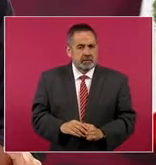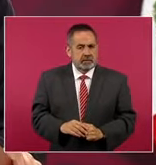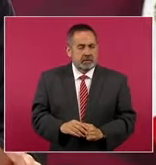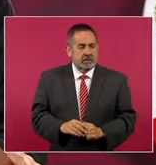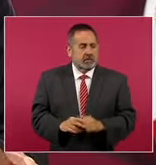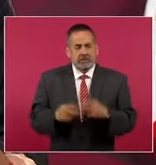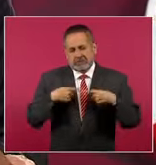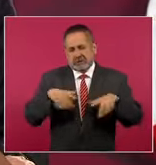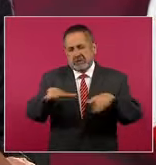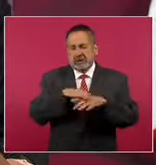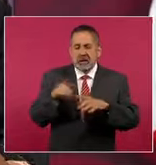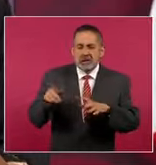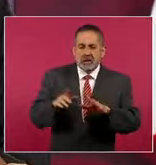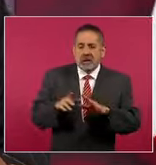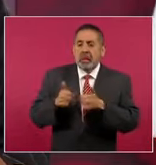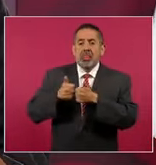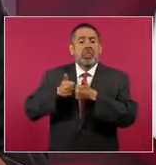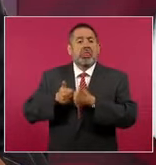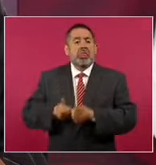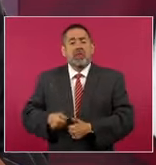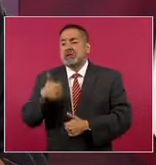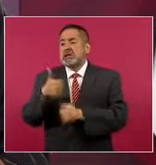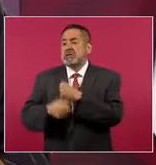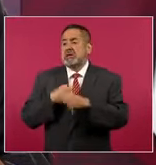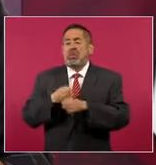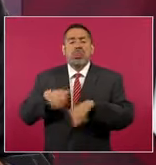popular, ahí se quedan.